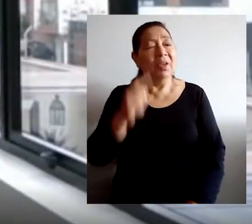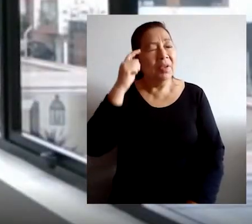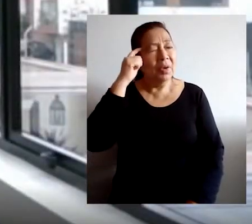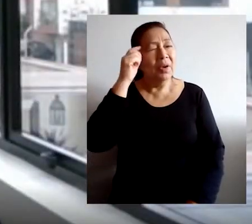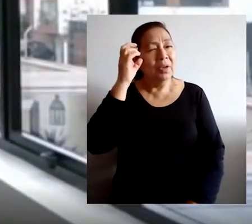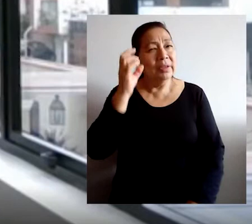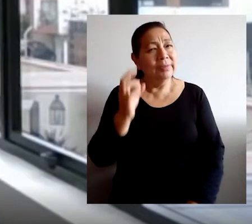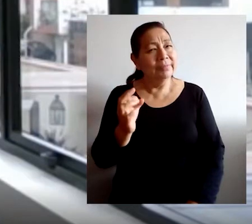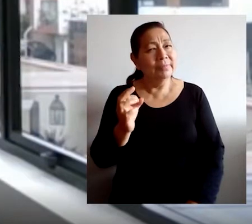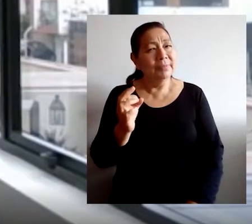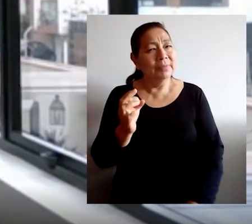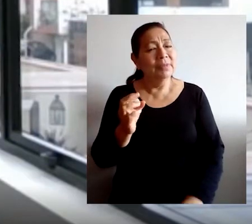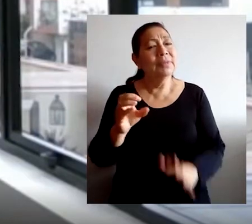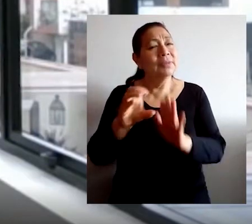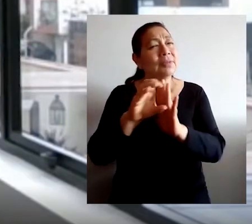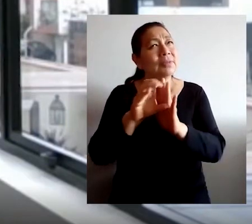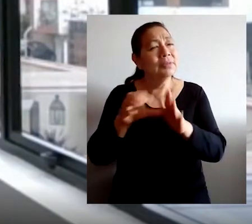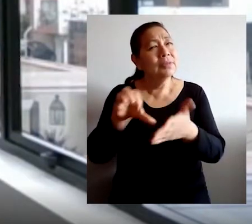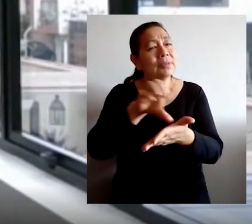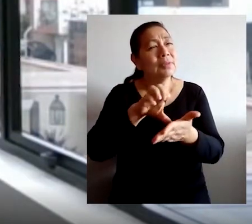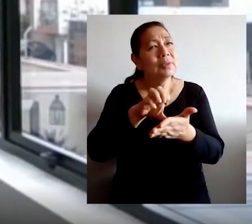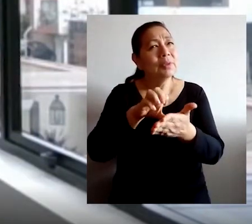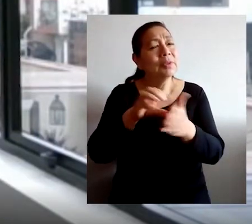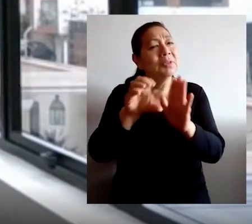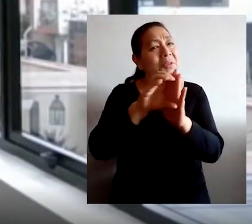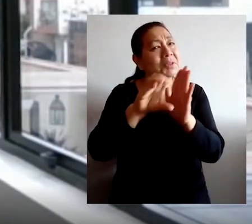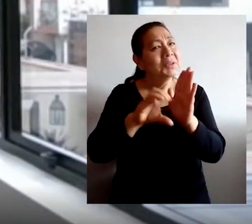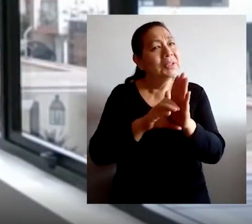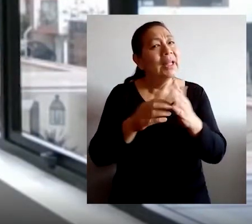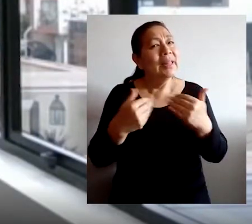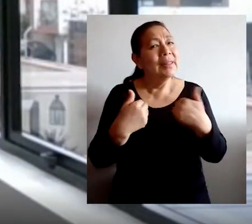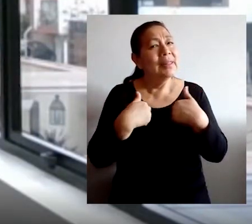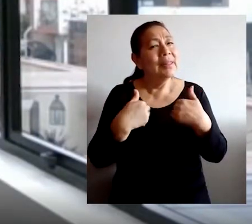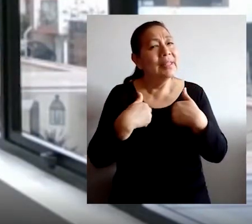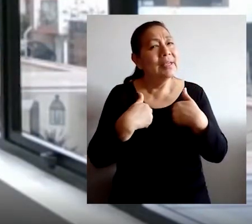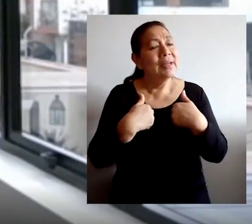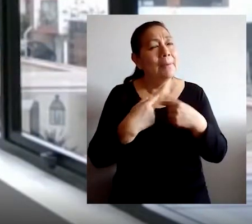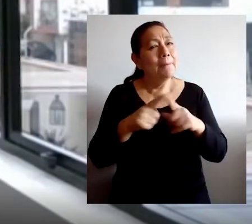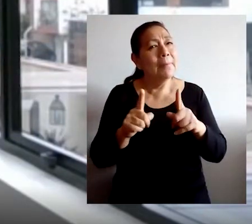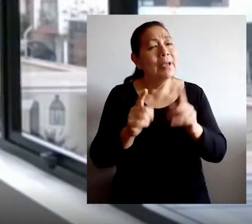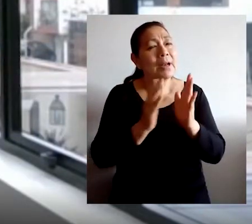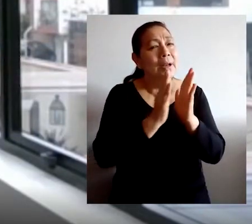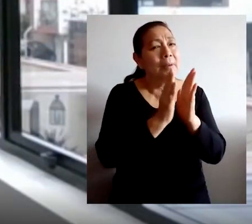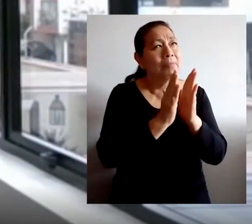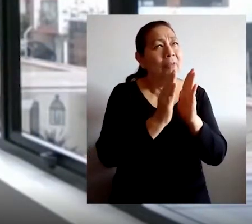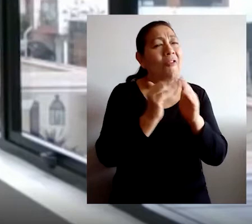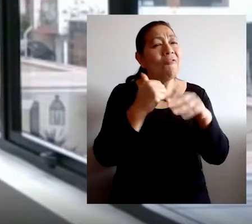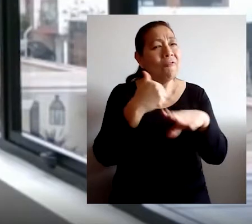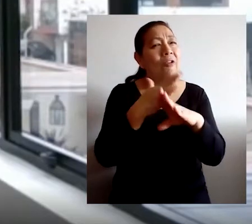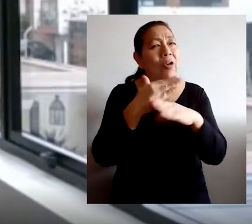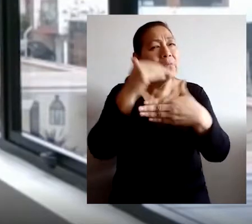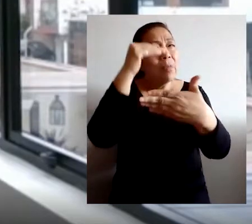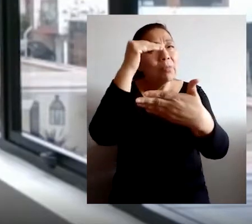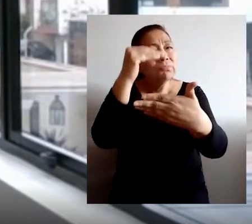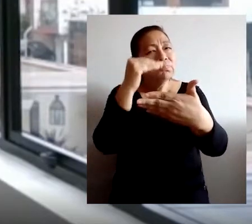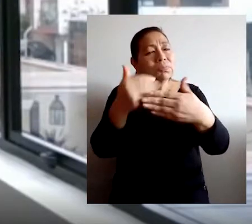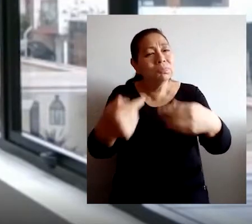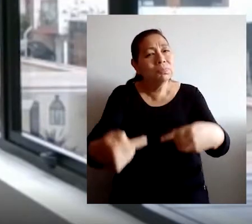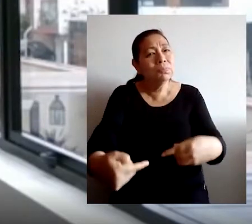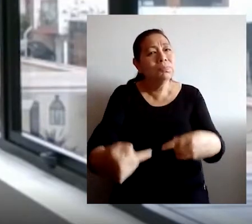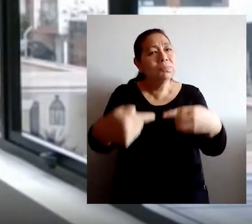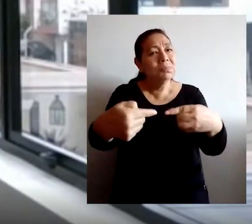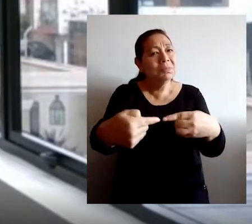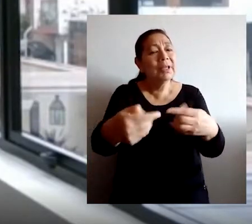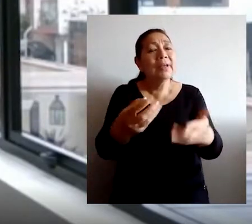Creo que la sede constitucional tiene primacía en la medida en que la